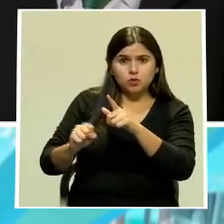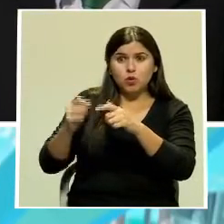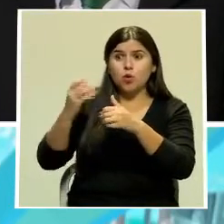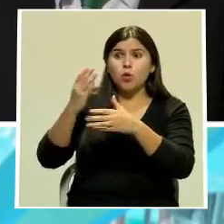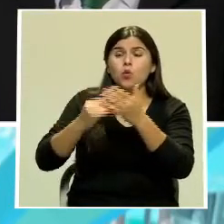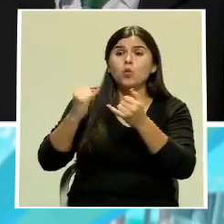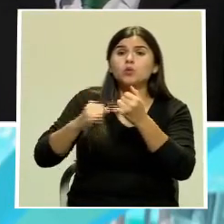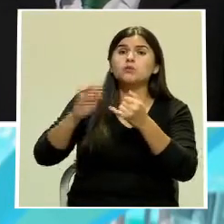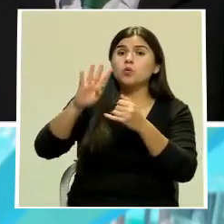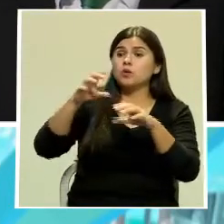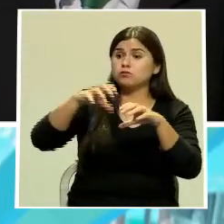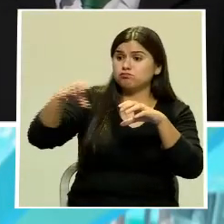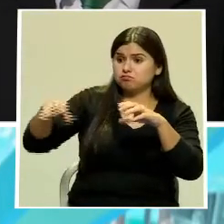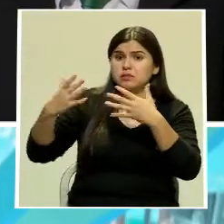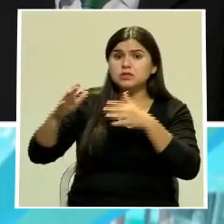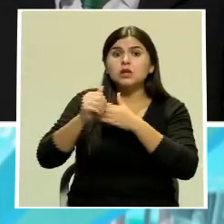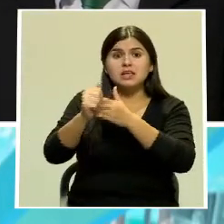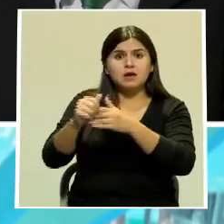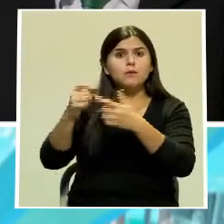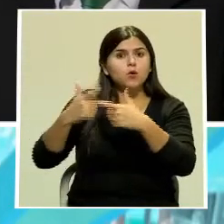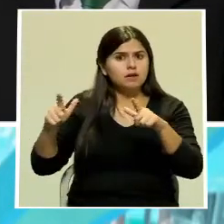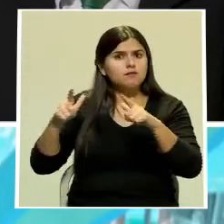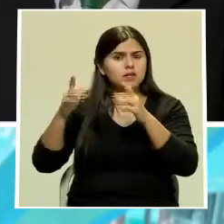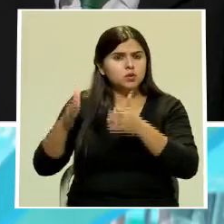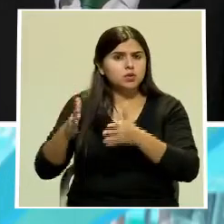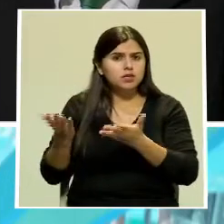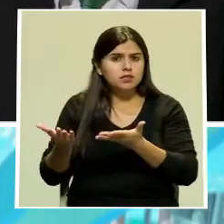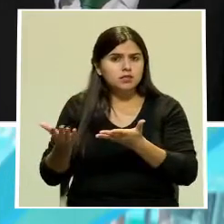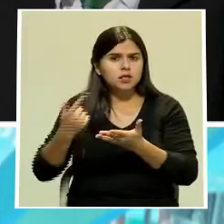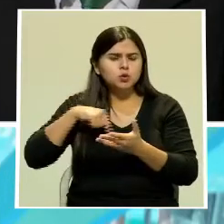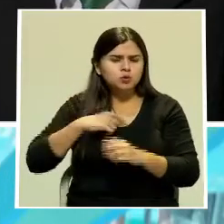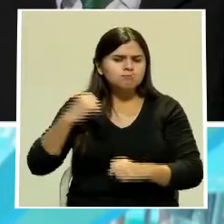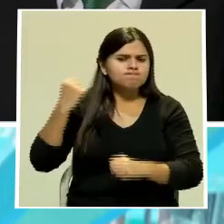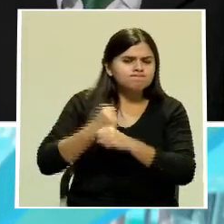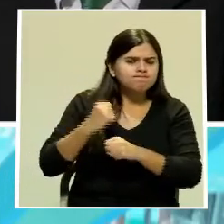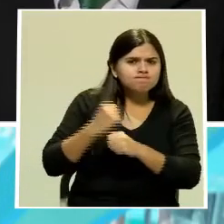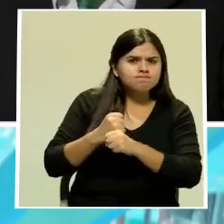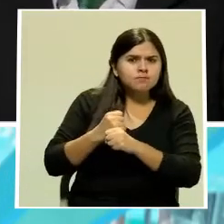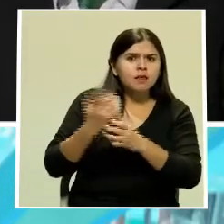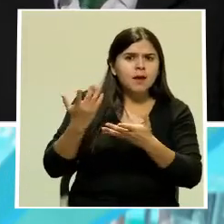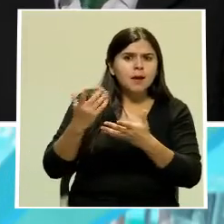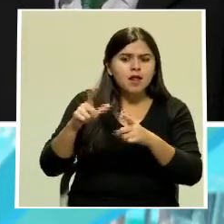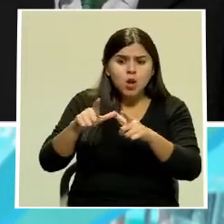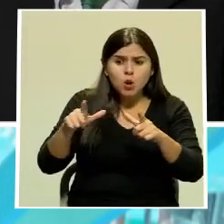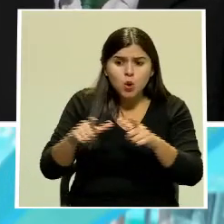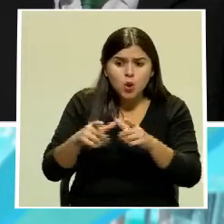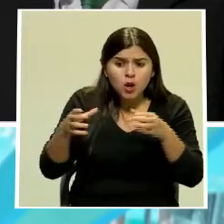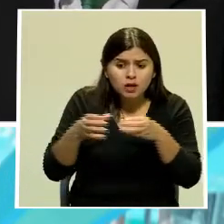liberacionistas y hemos trabajado mucho para encadenar un esfuerzo no local, sino regional.